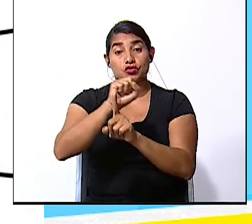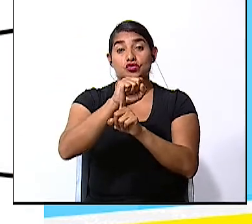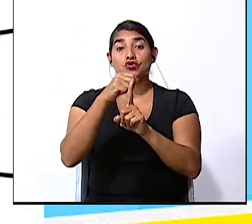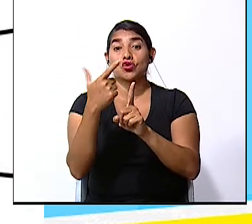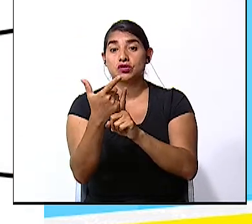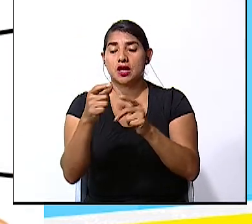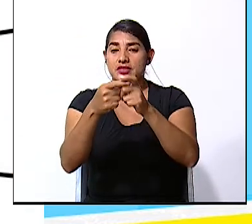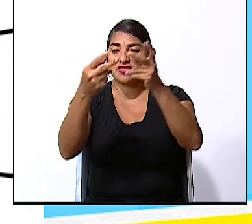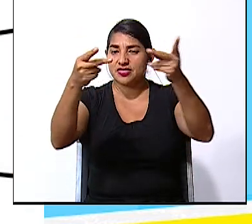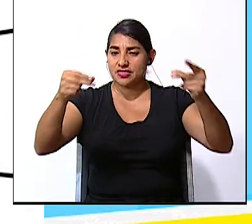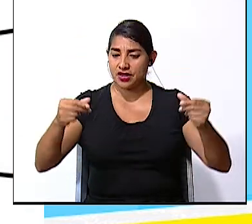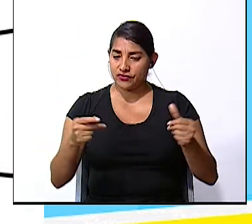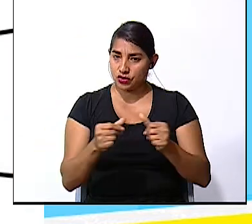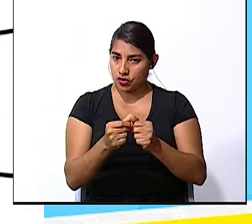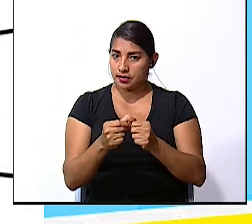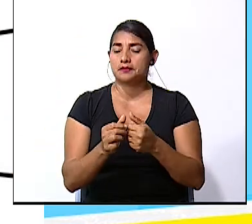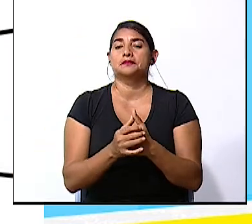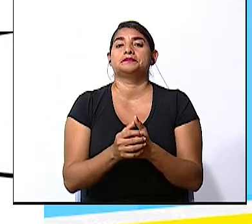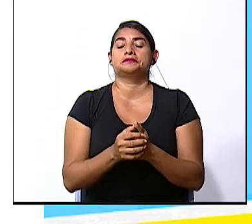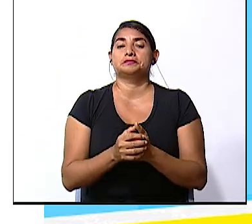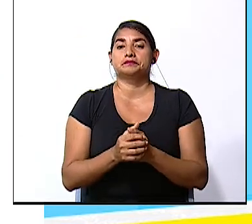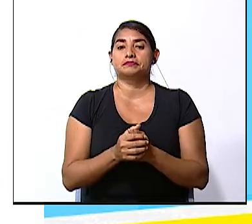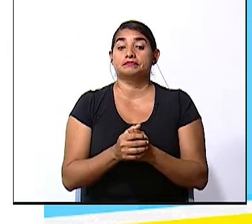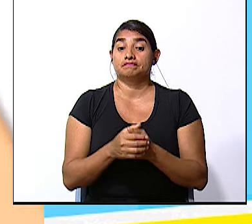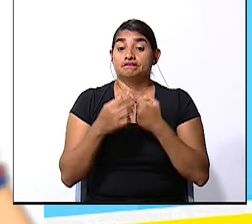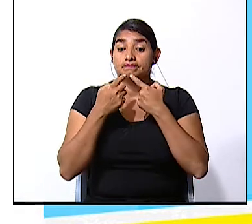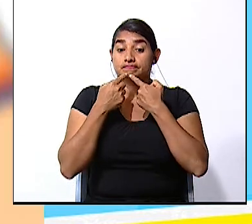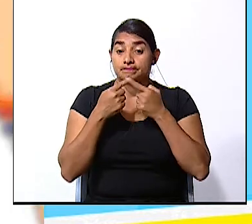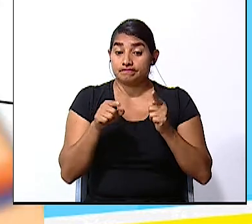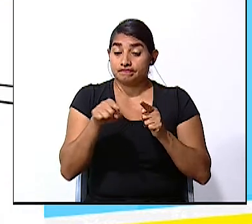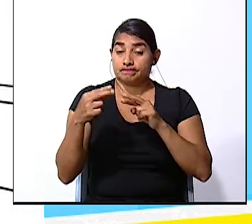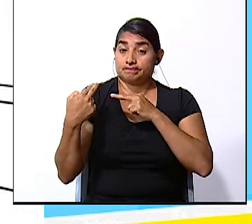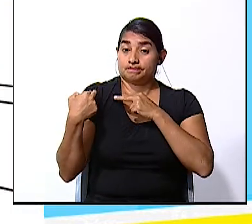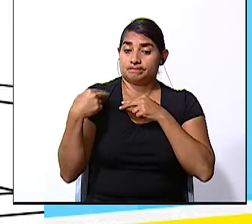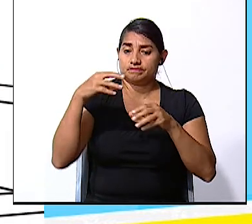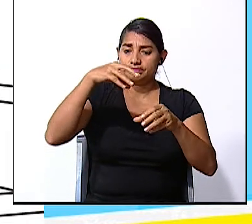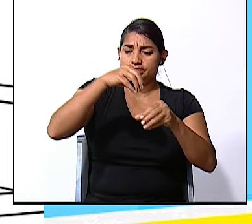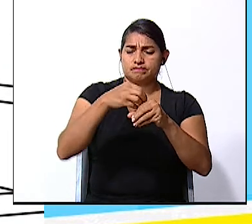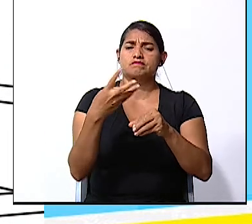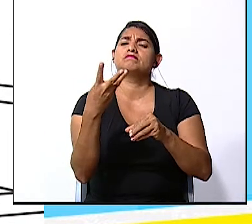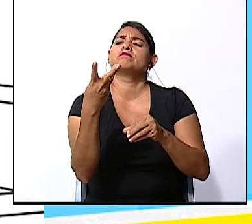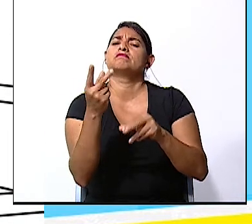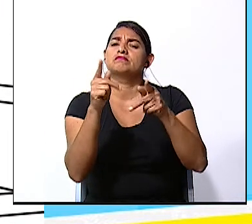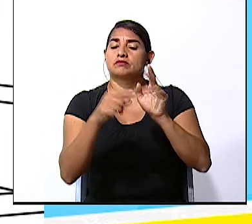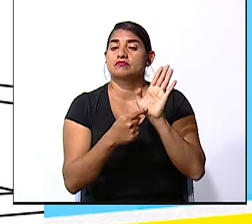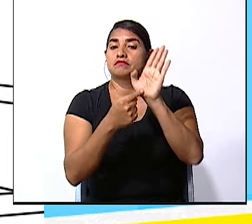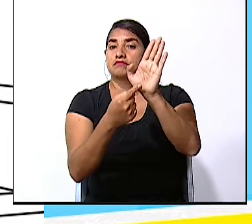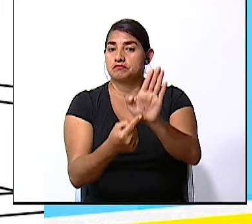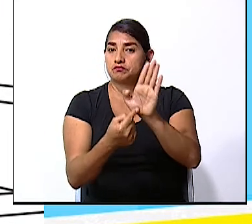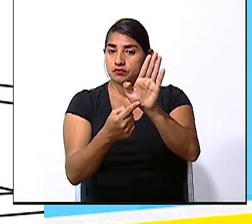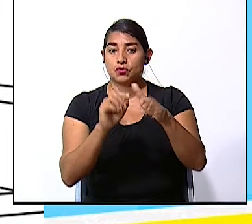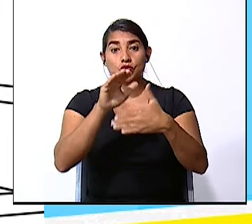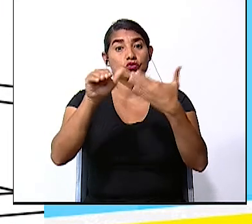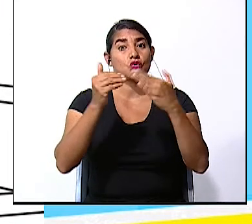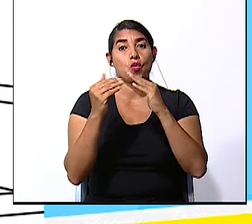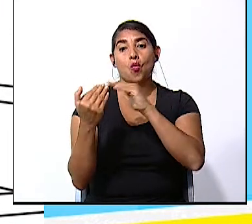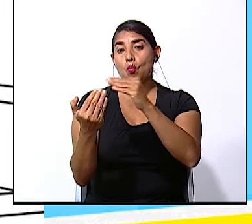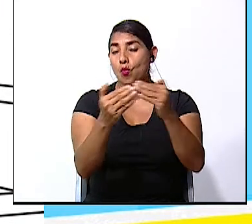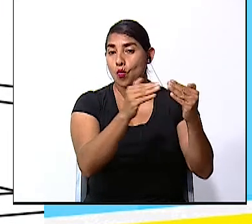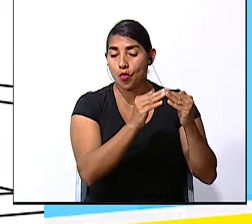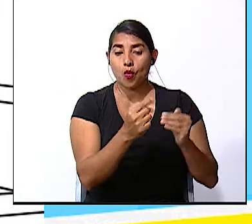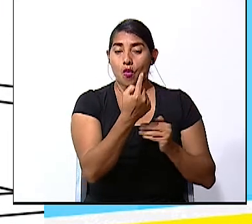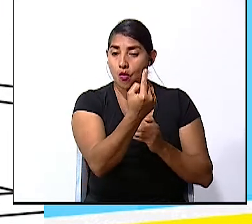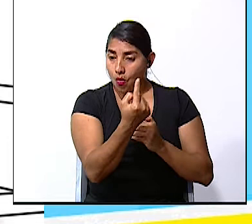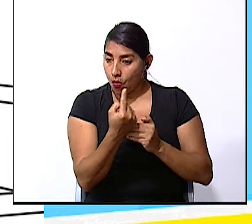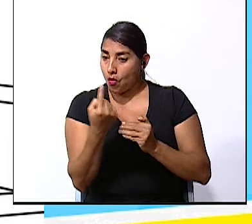y territorial. Dicha junta estaba integrada por representantes de los pueblos, cada